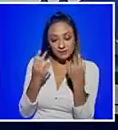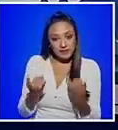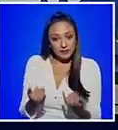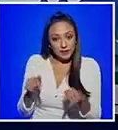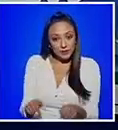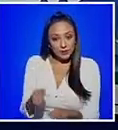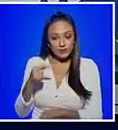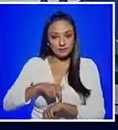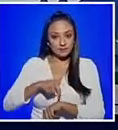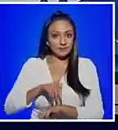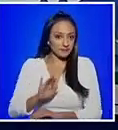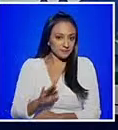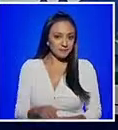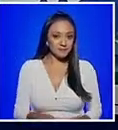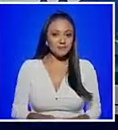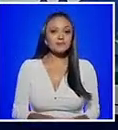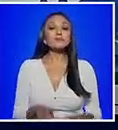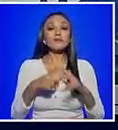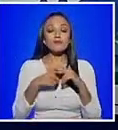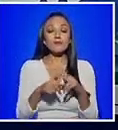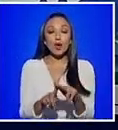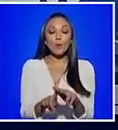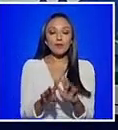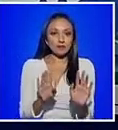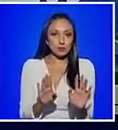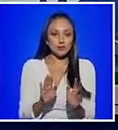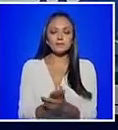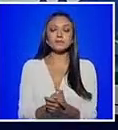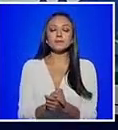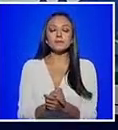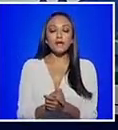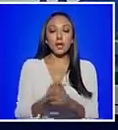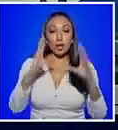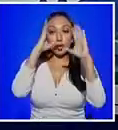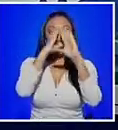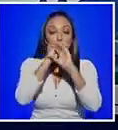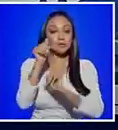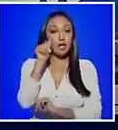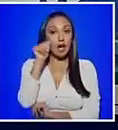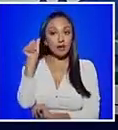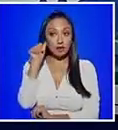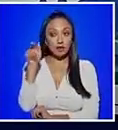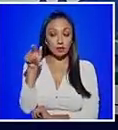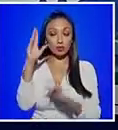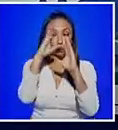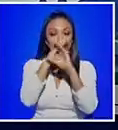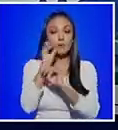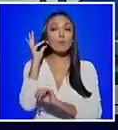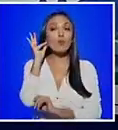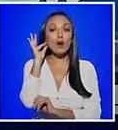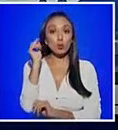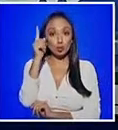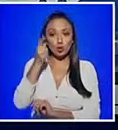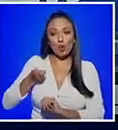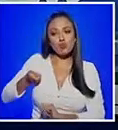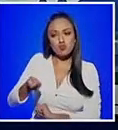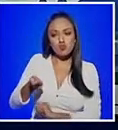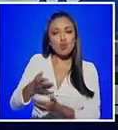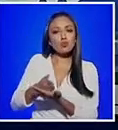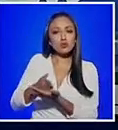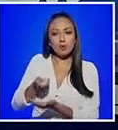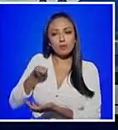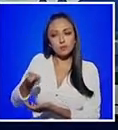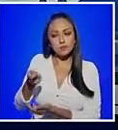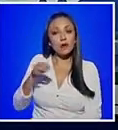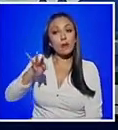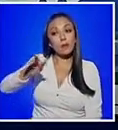a esta hora. Empezamos esta emisión contándoles que la noche de ayer una mujer fue apuñalada por un delincuente